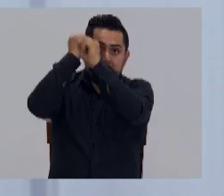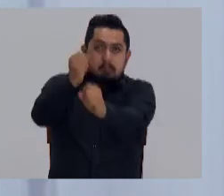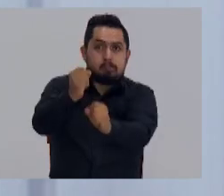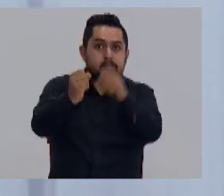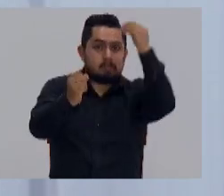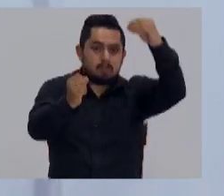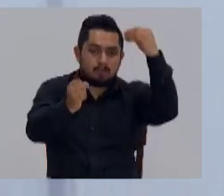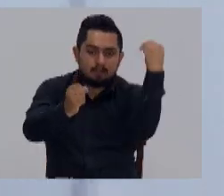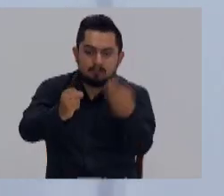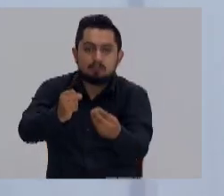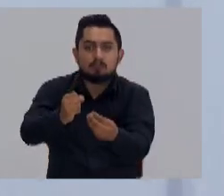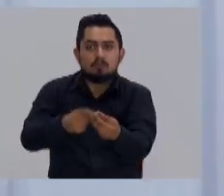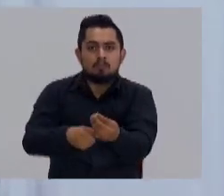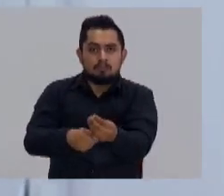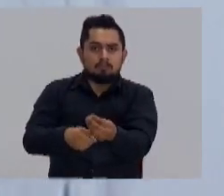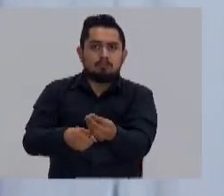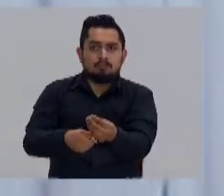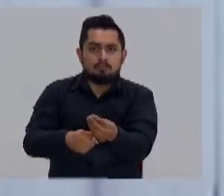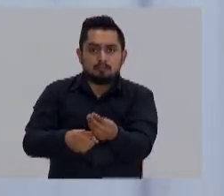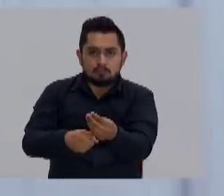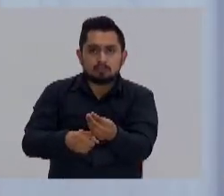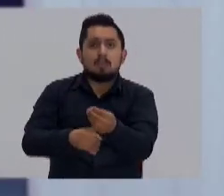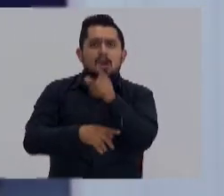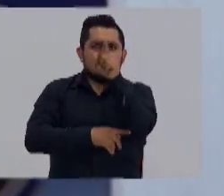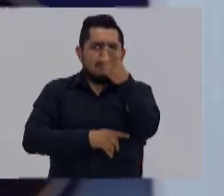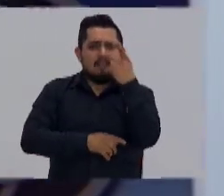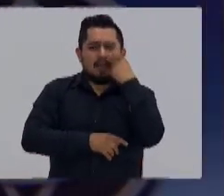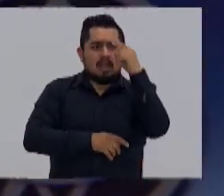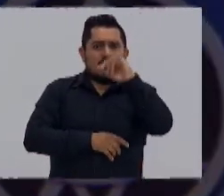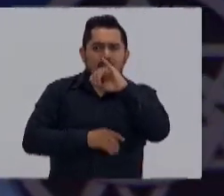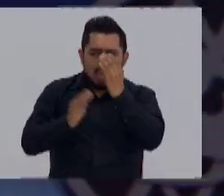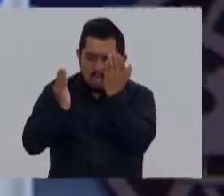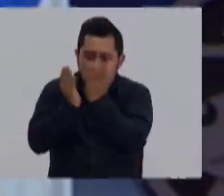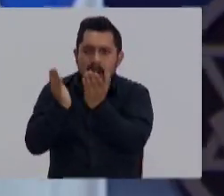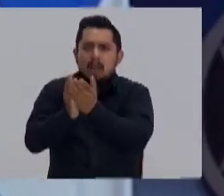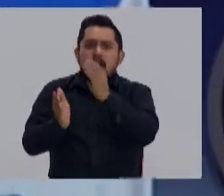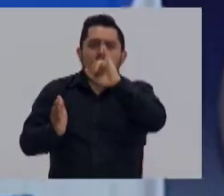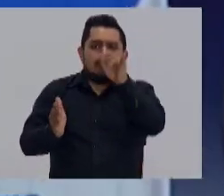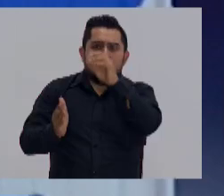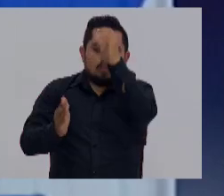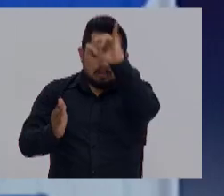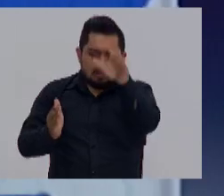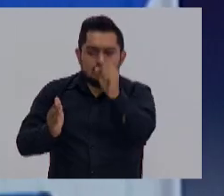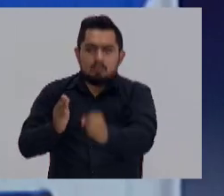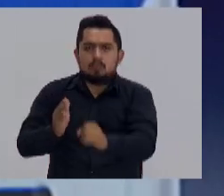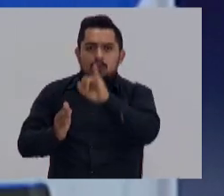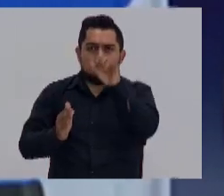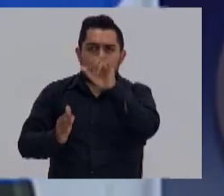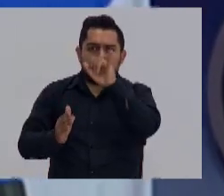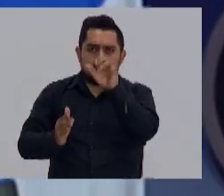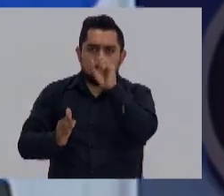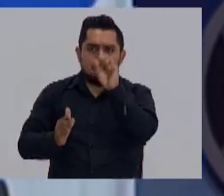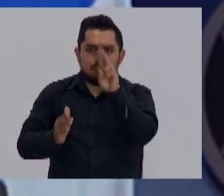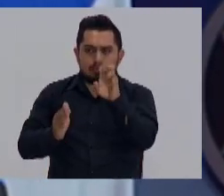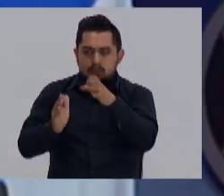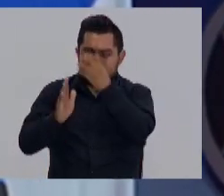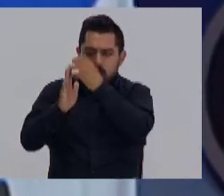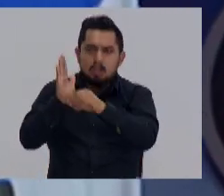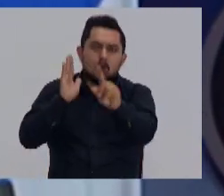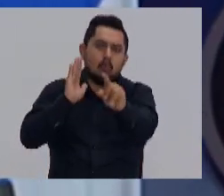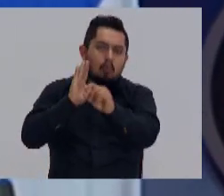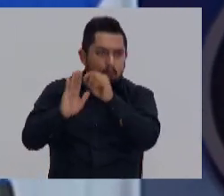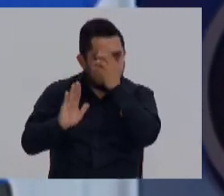conquistador. Y mira cómo Dios muestra que si tú te vas a Josué 1, Josué 2, Josué 3 y en adelante,